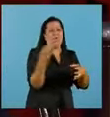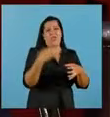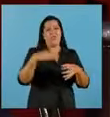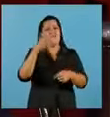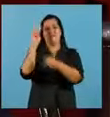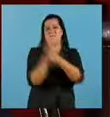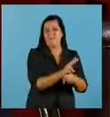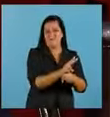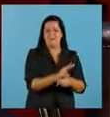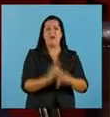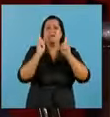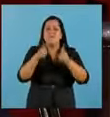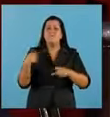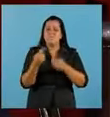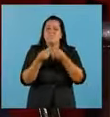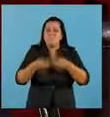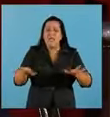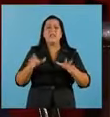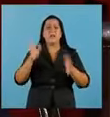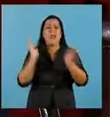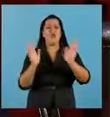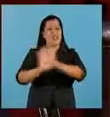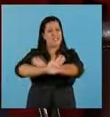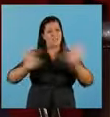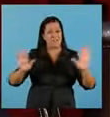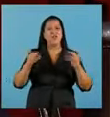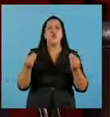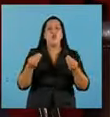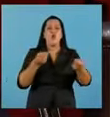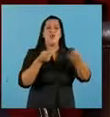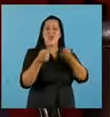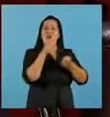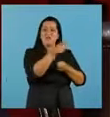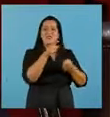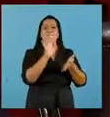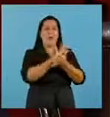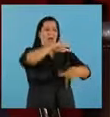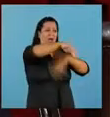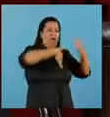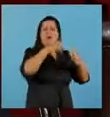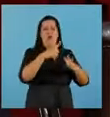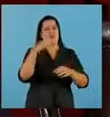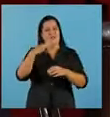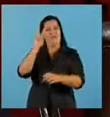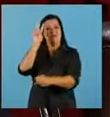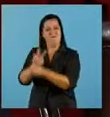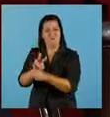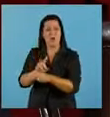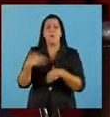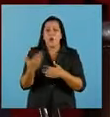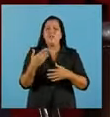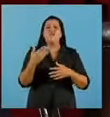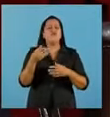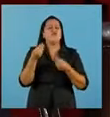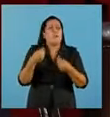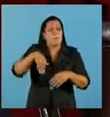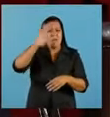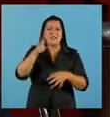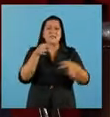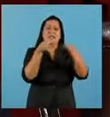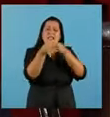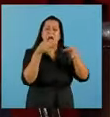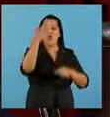Inauguramos un camino de prevención de la violencia a través de la negociación de la conflictividad. Por eso apostamos al diálogo entre los jefes